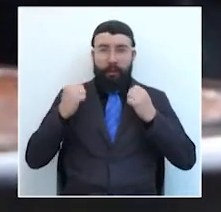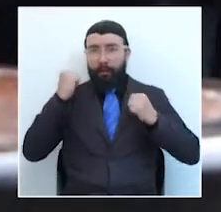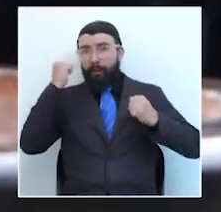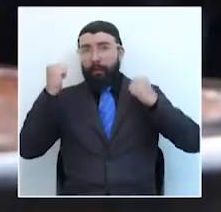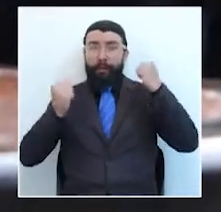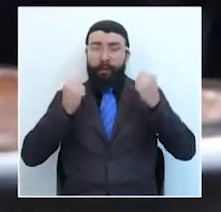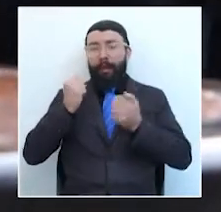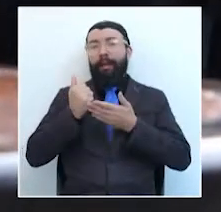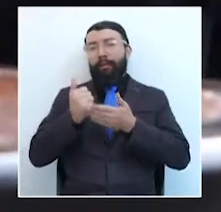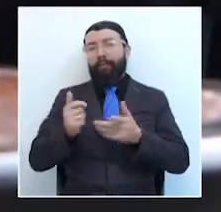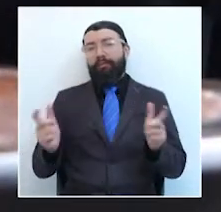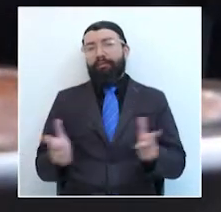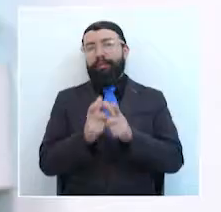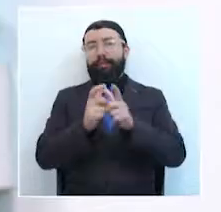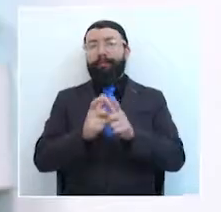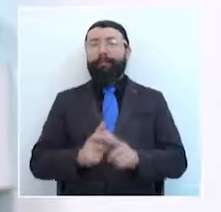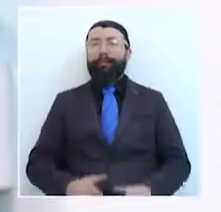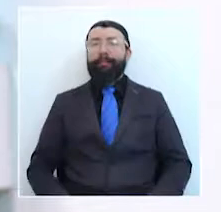fases